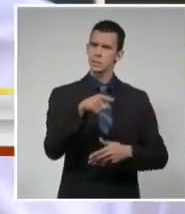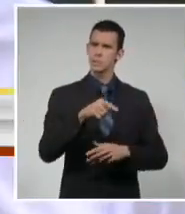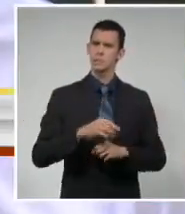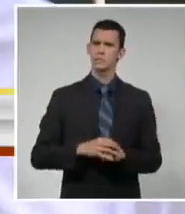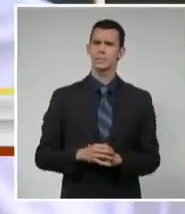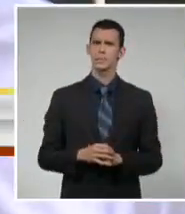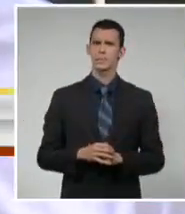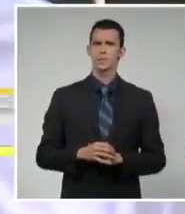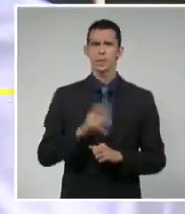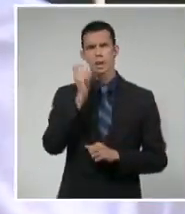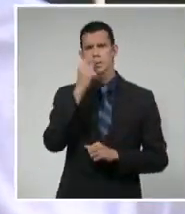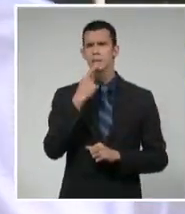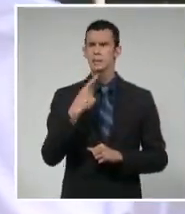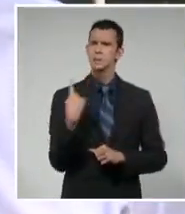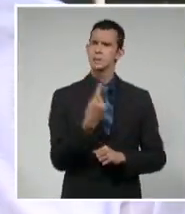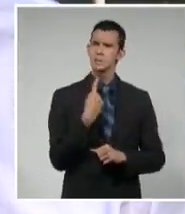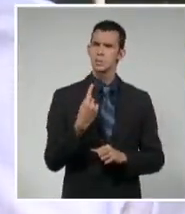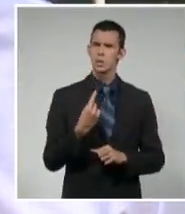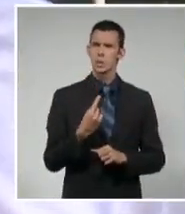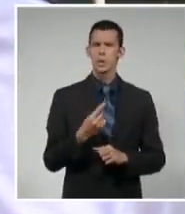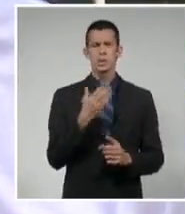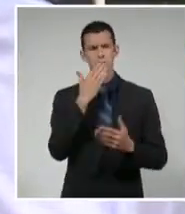recibido en nuestras instalaciones